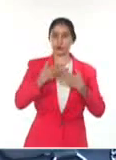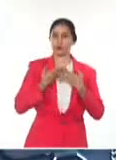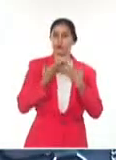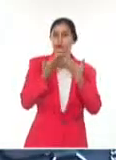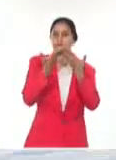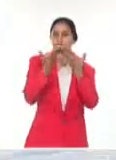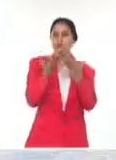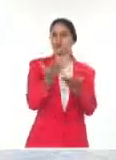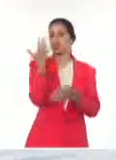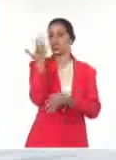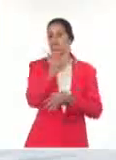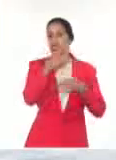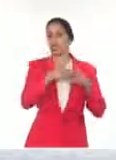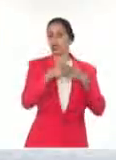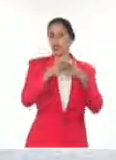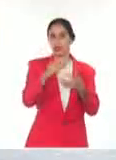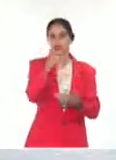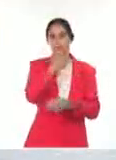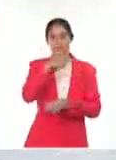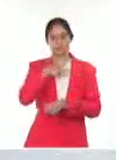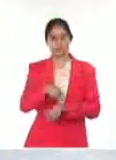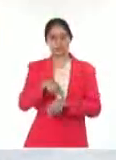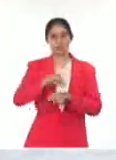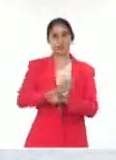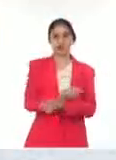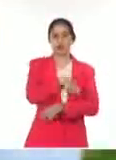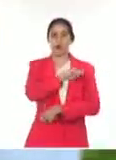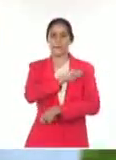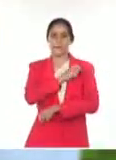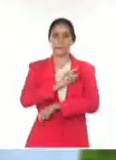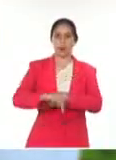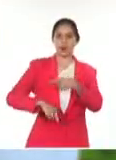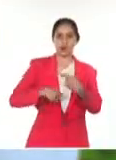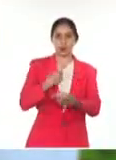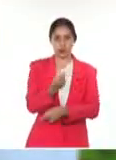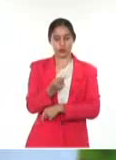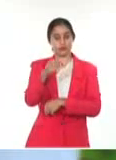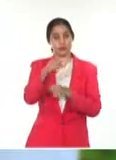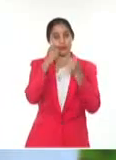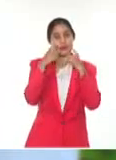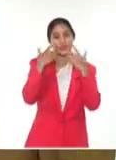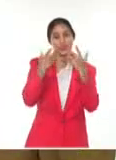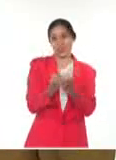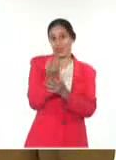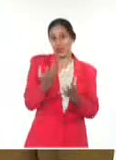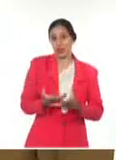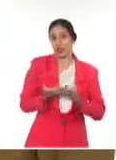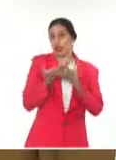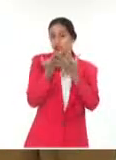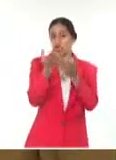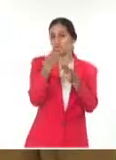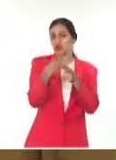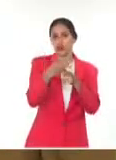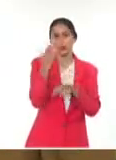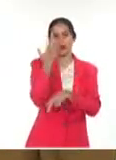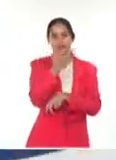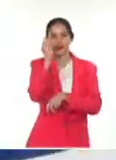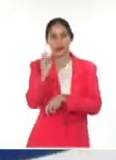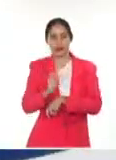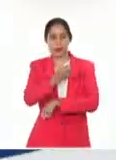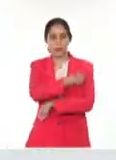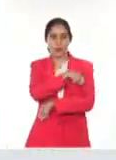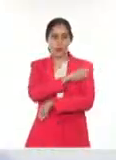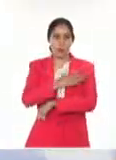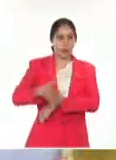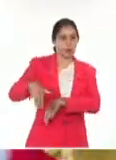se levantó en armas contra el colonialismo español. Una ofrenda floral a nombre del pueblo de Cuba fue depositada en la cripta funeraria